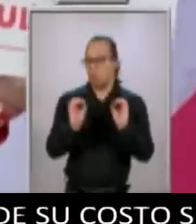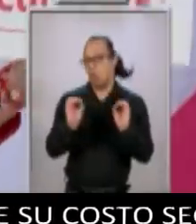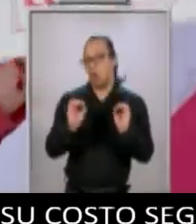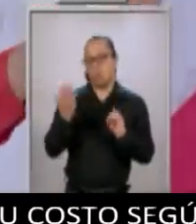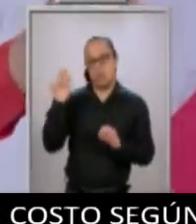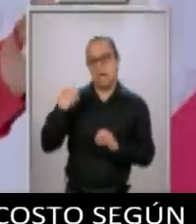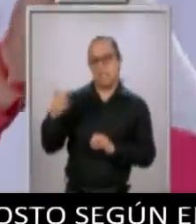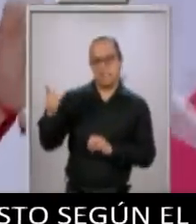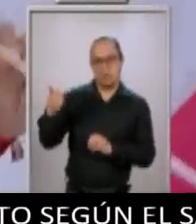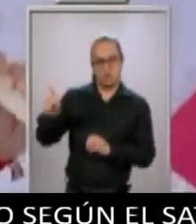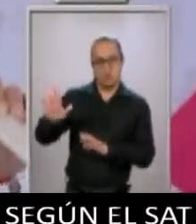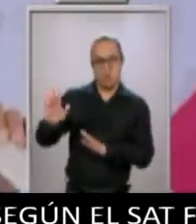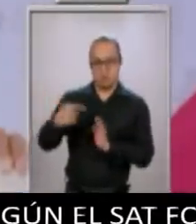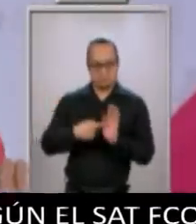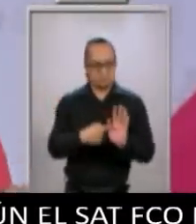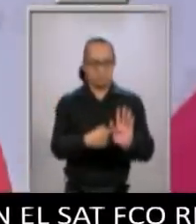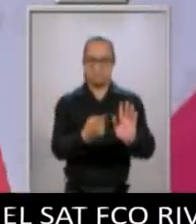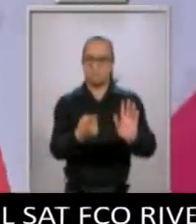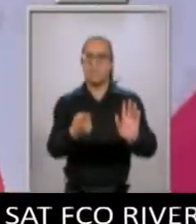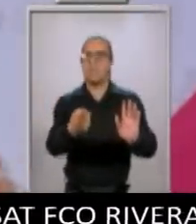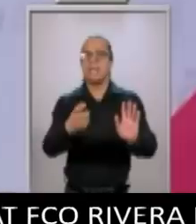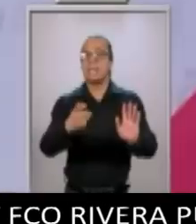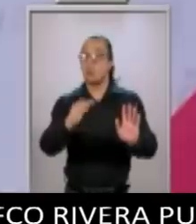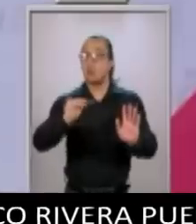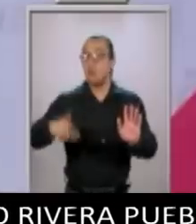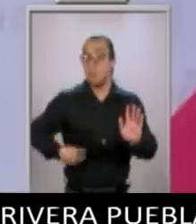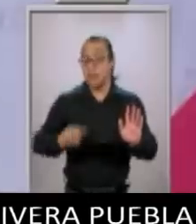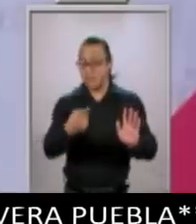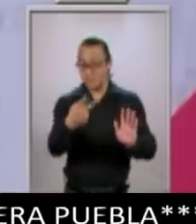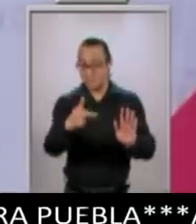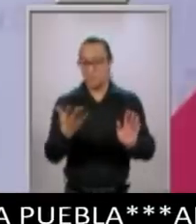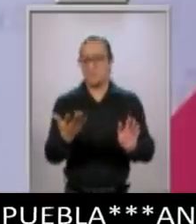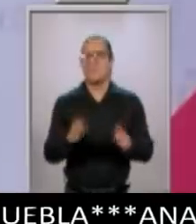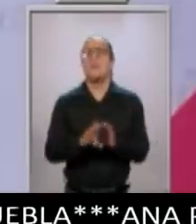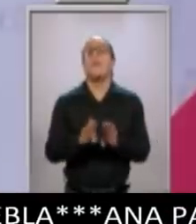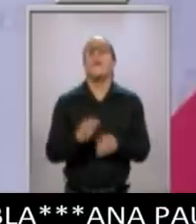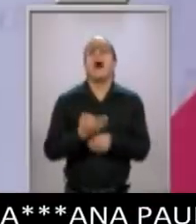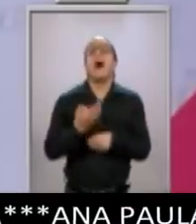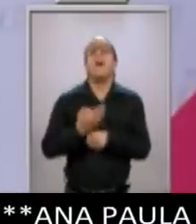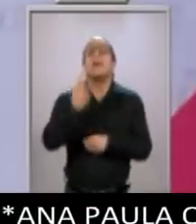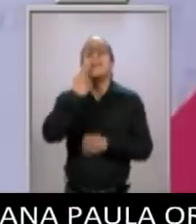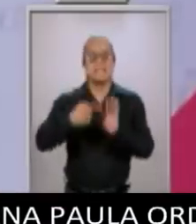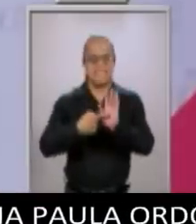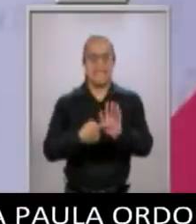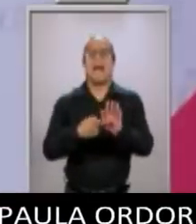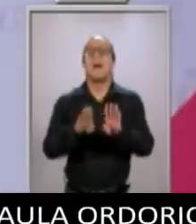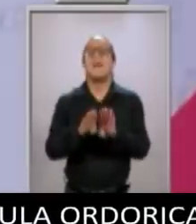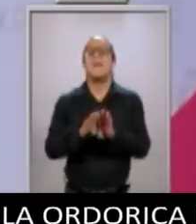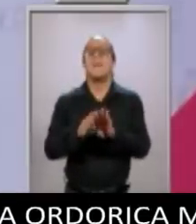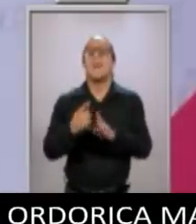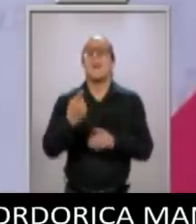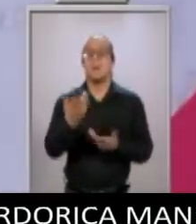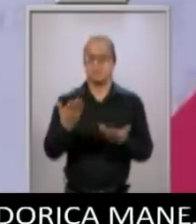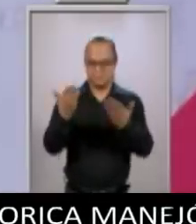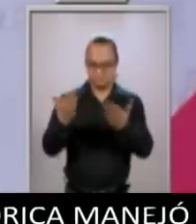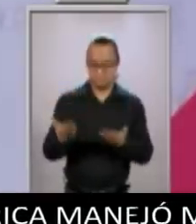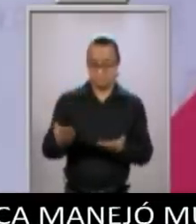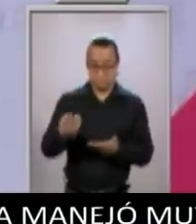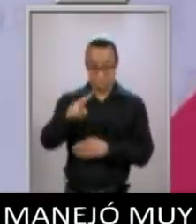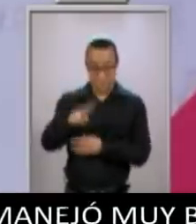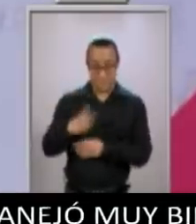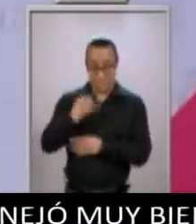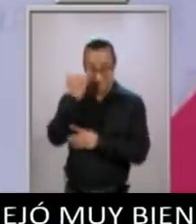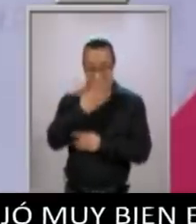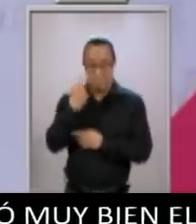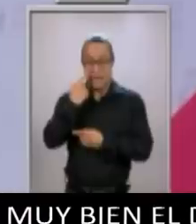en México, al permitir esto que le llaman la moderación activa, que era, se elegían cuatro temas en los que se